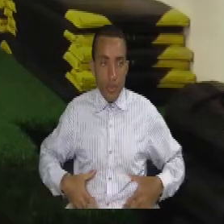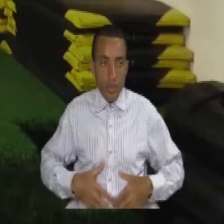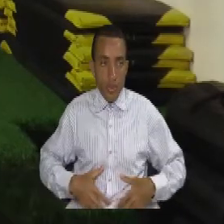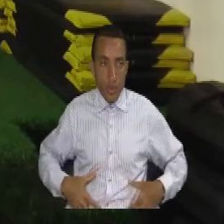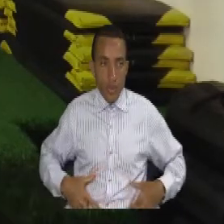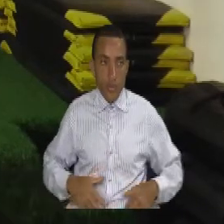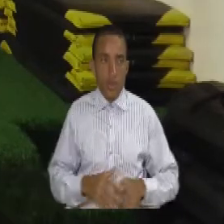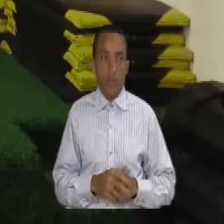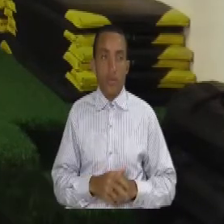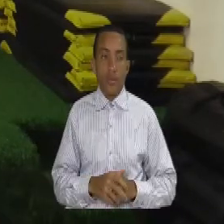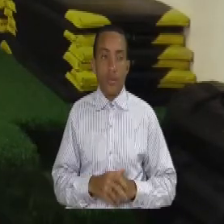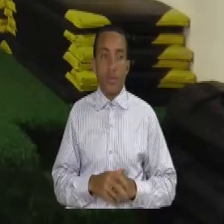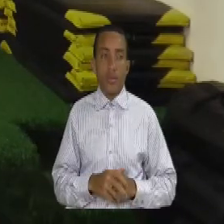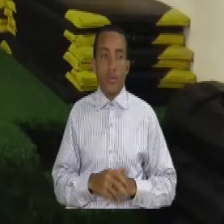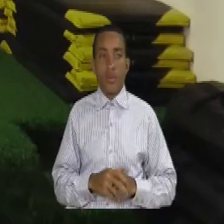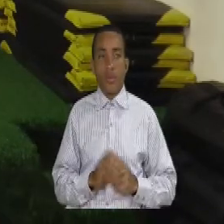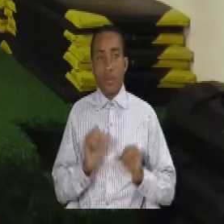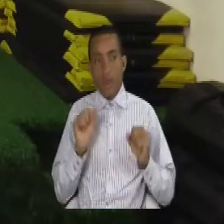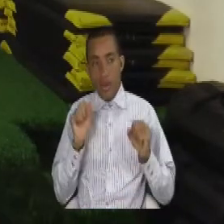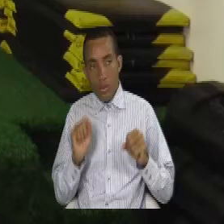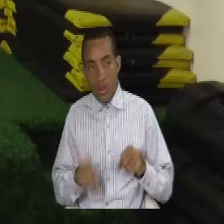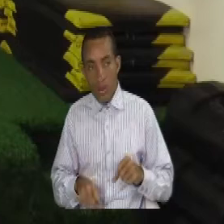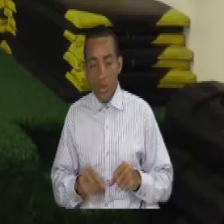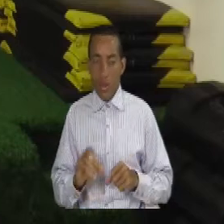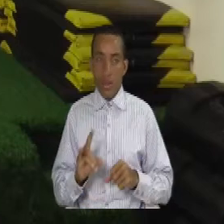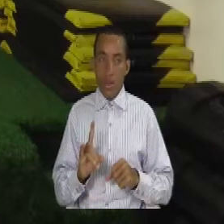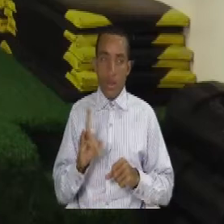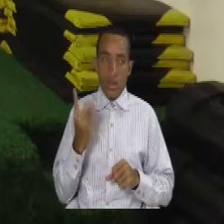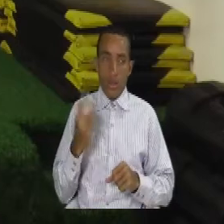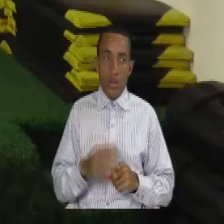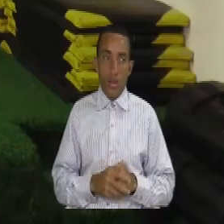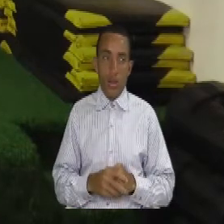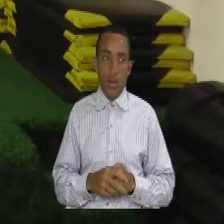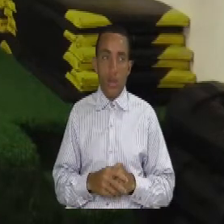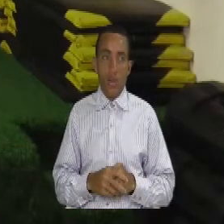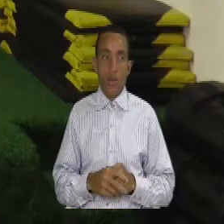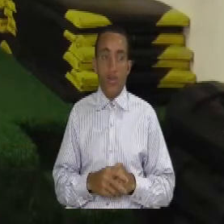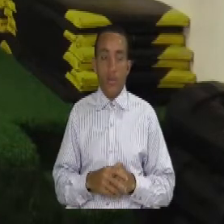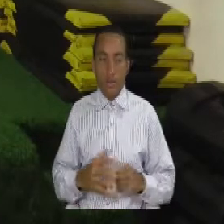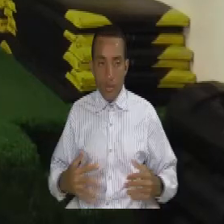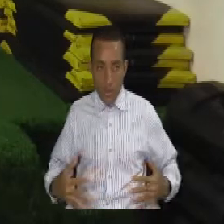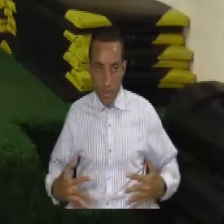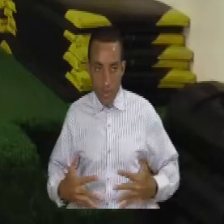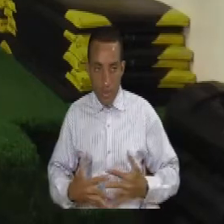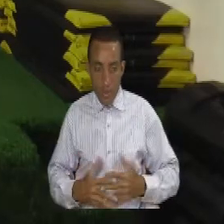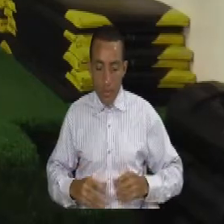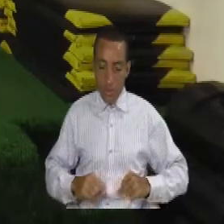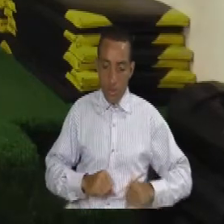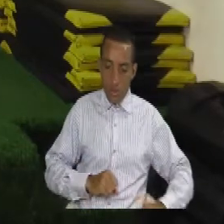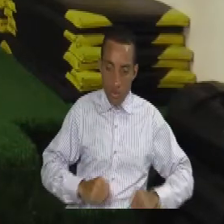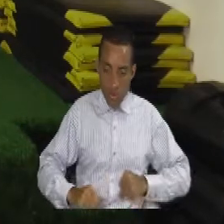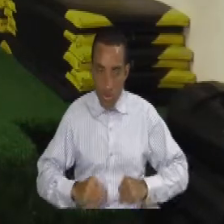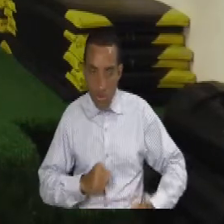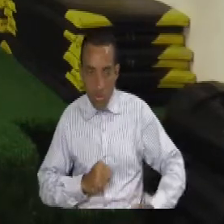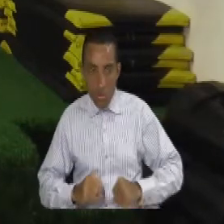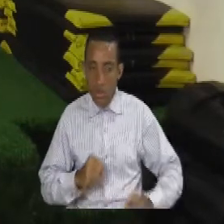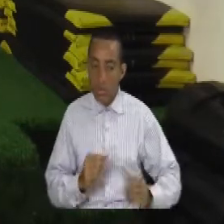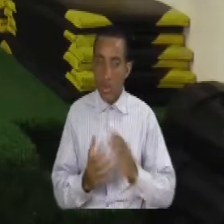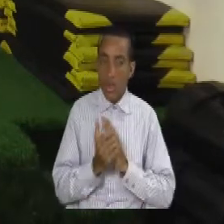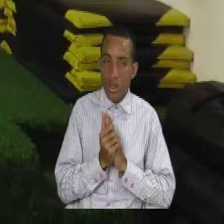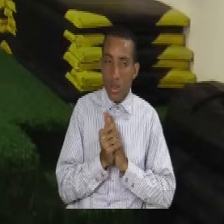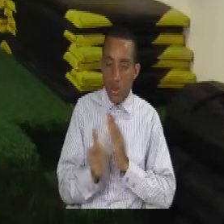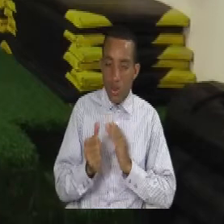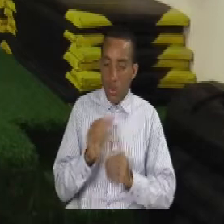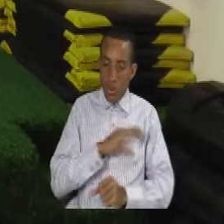nos va a generar la posibilidad, nos va a generar, es el complemento para todos los movimientos de destreza, todos los movimientos de